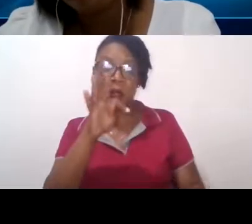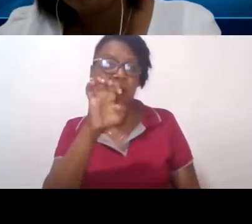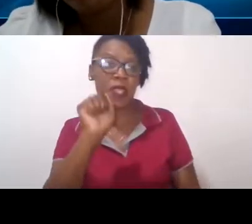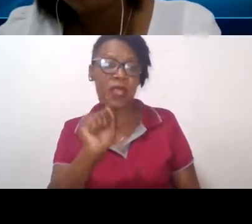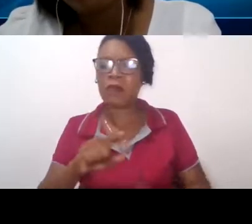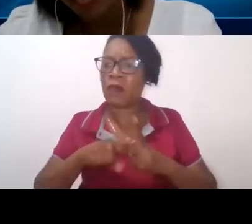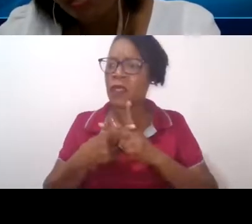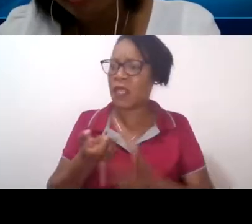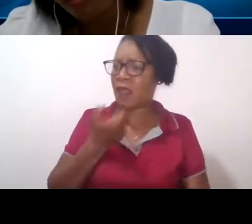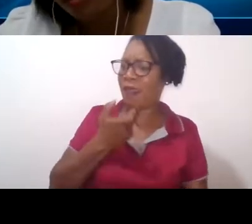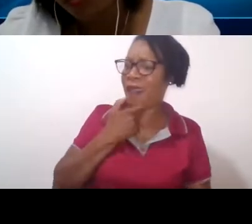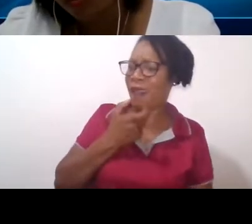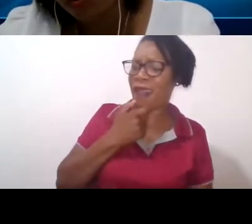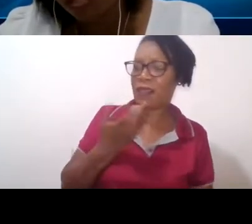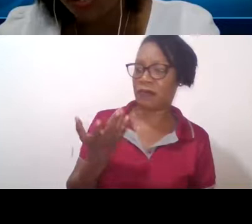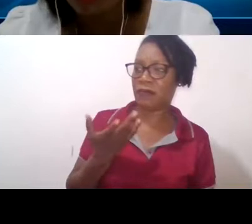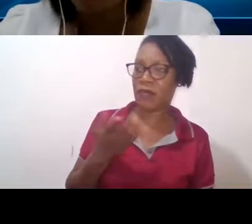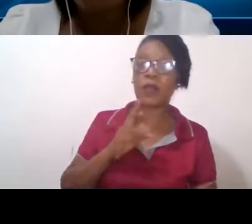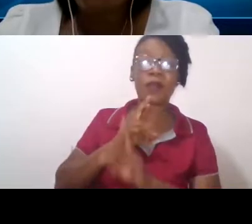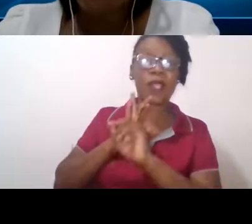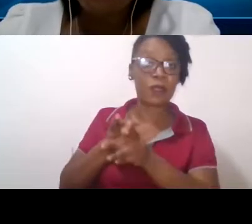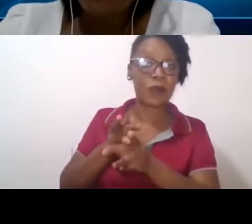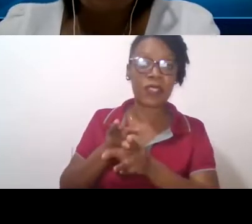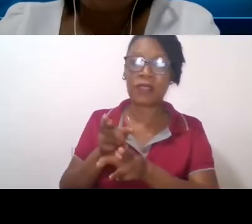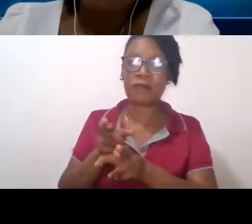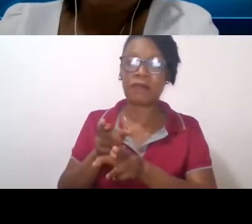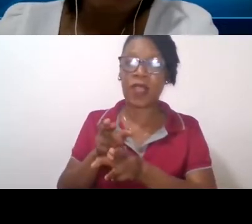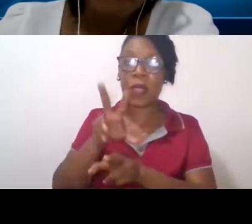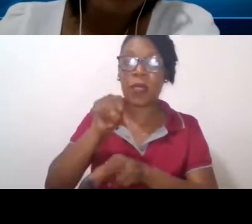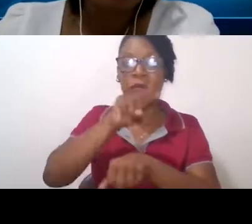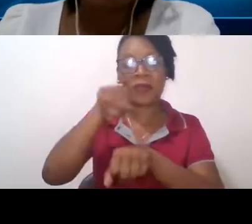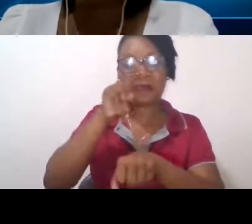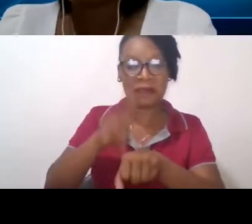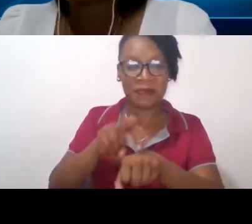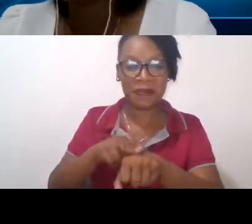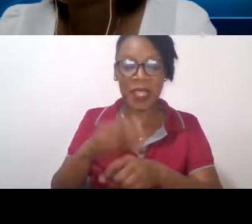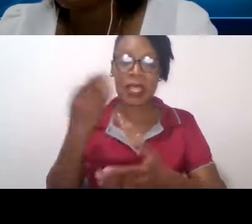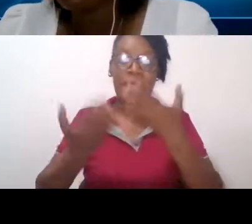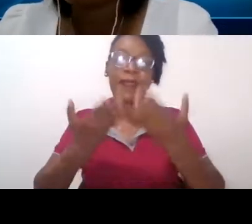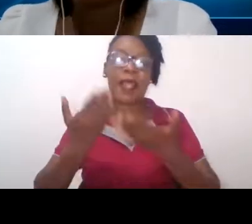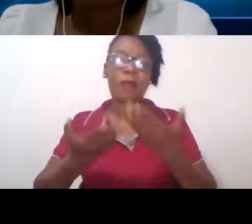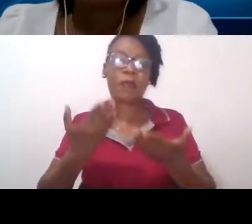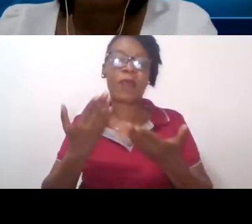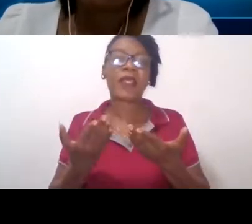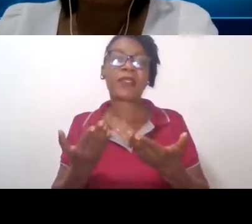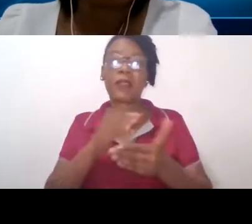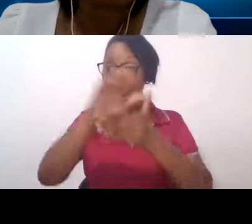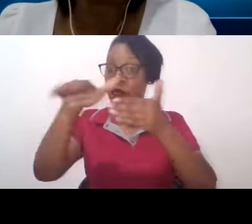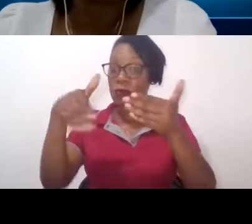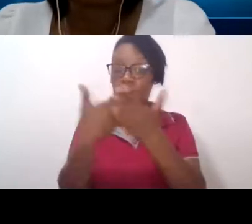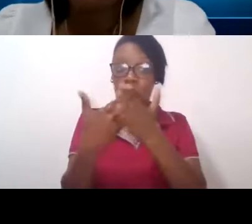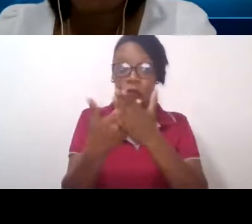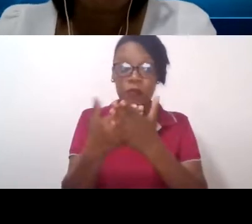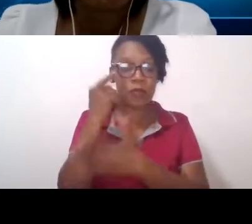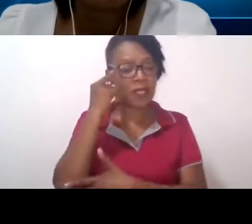reírse. Esa es una respuesta inusual. O puede ser que en un momento que todos consideremos que es un